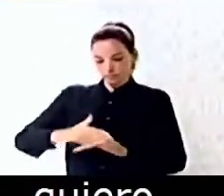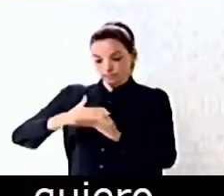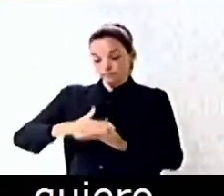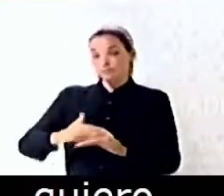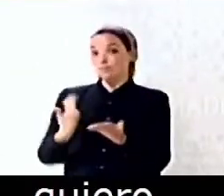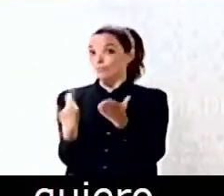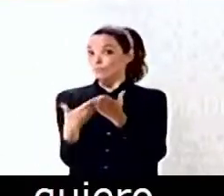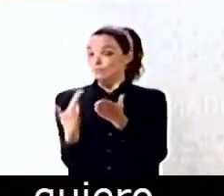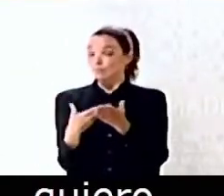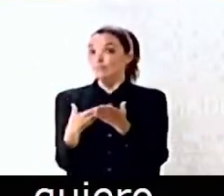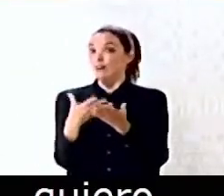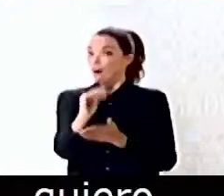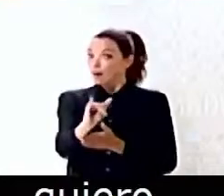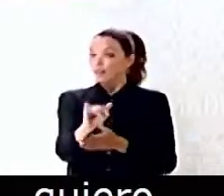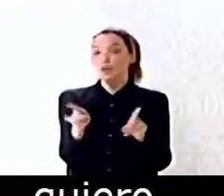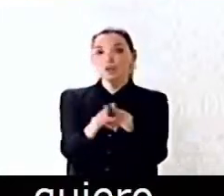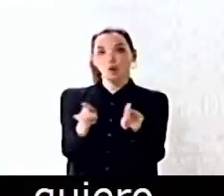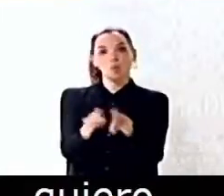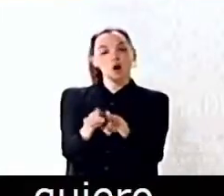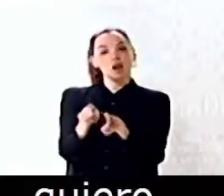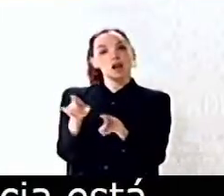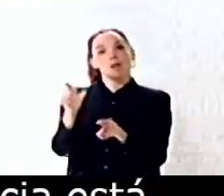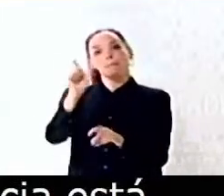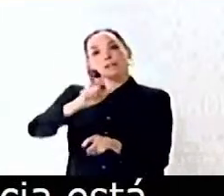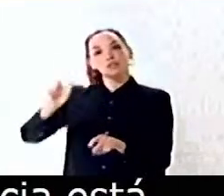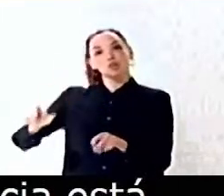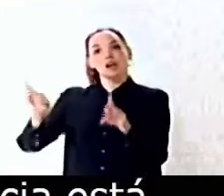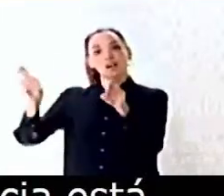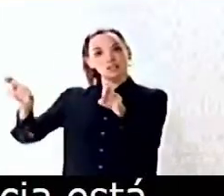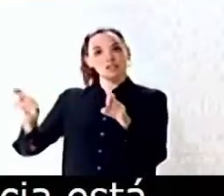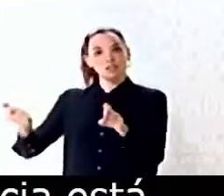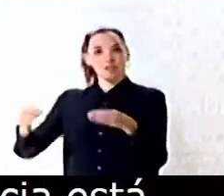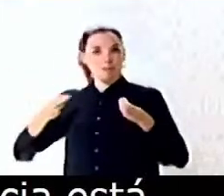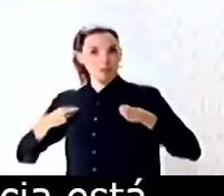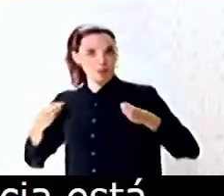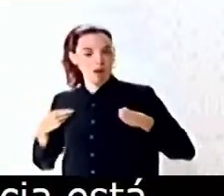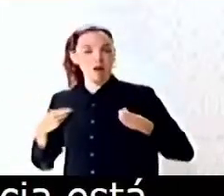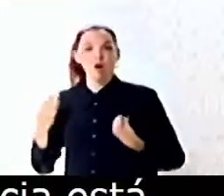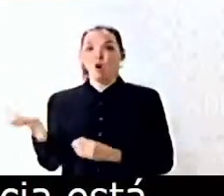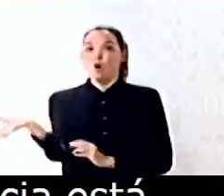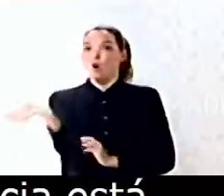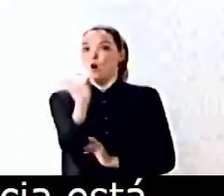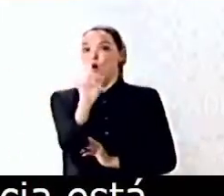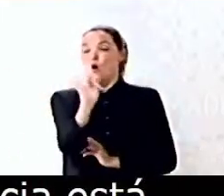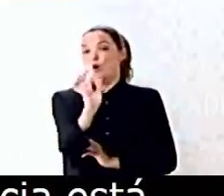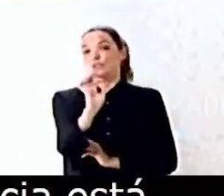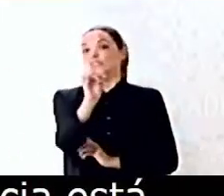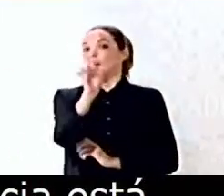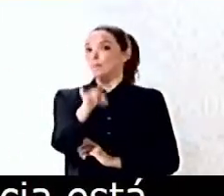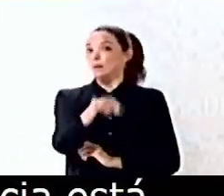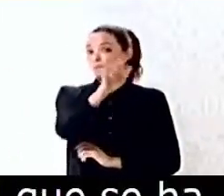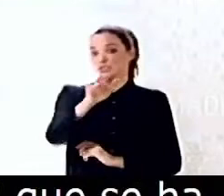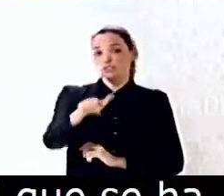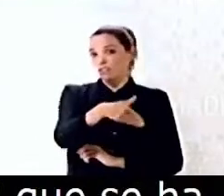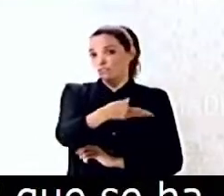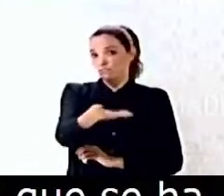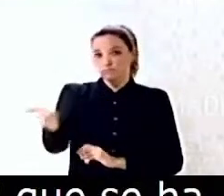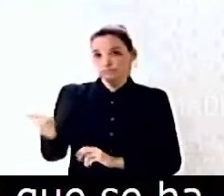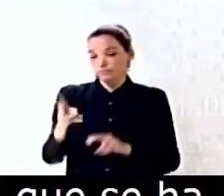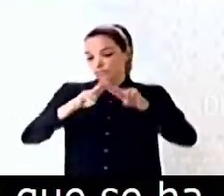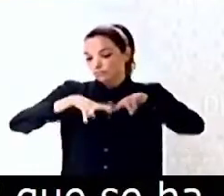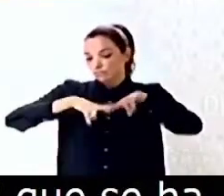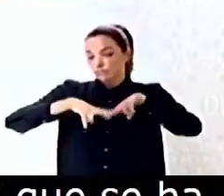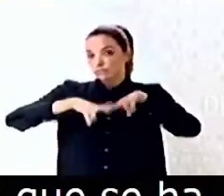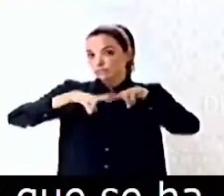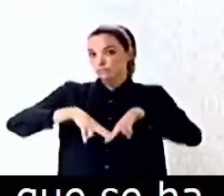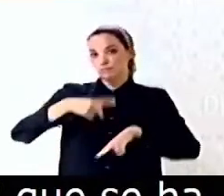evidencias, igual que se ha hecho con las personas residentes, igual que se ha hecho con el resto de la población,